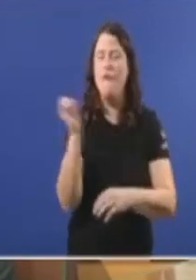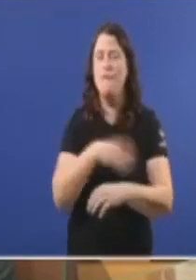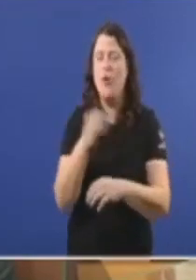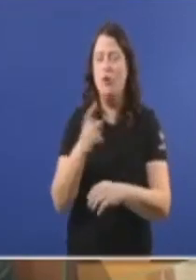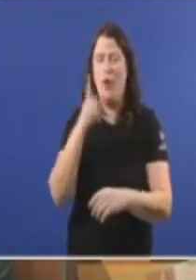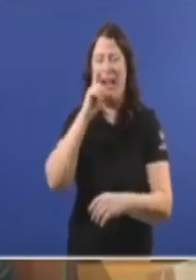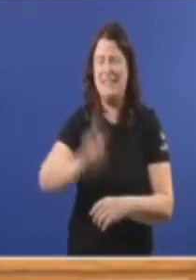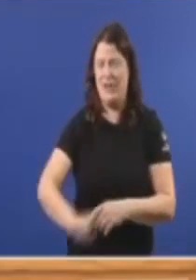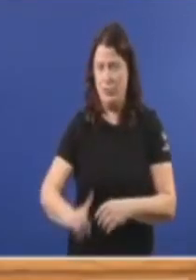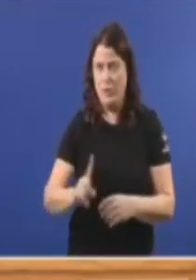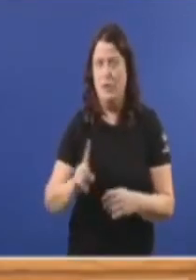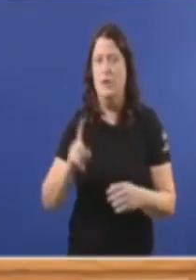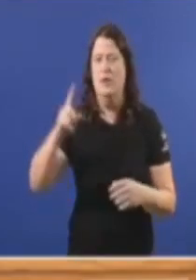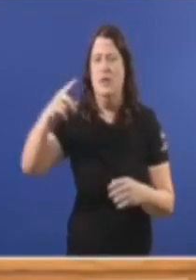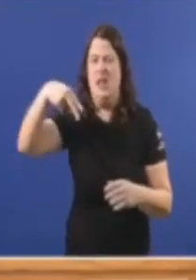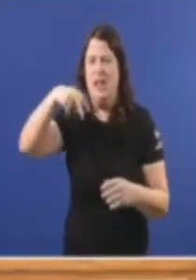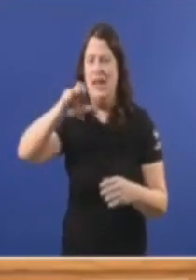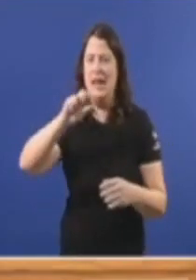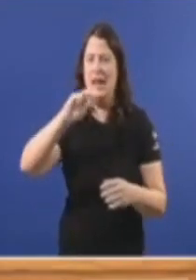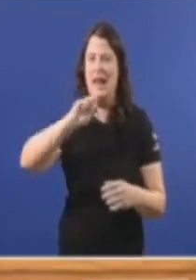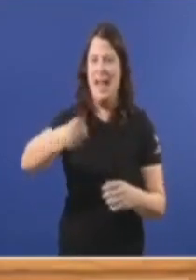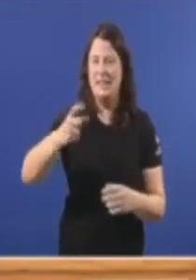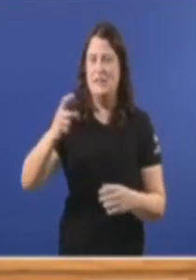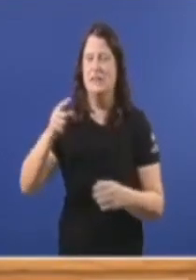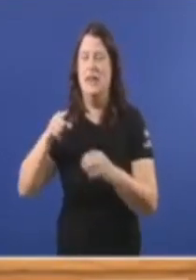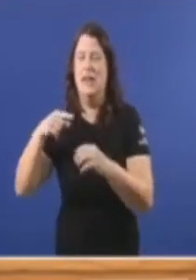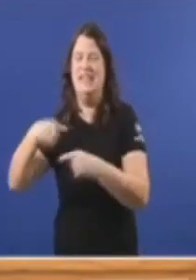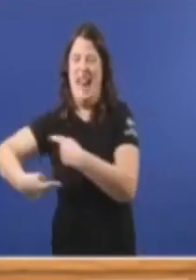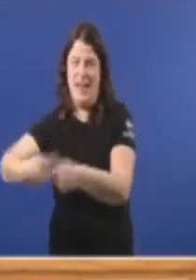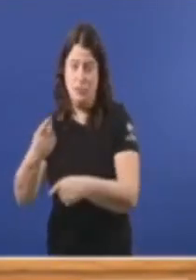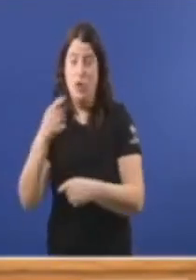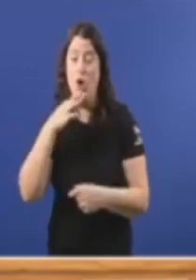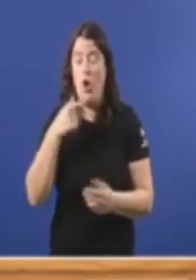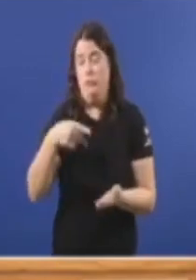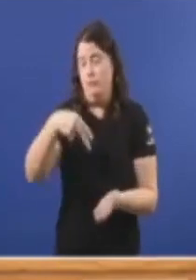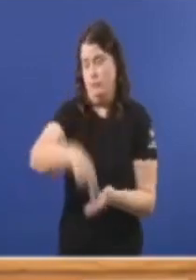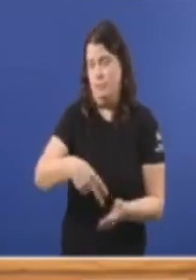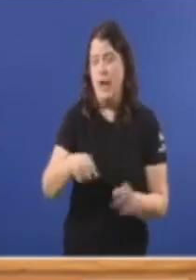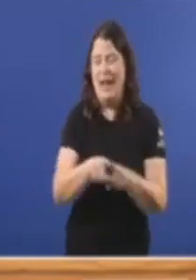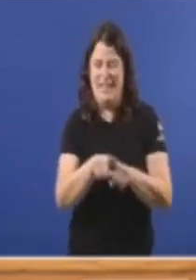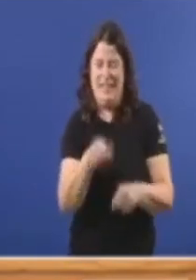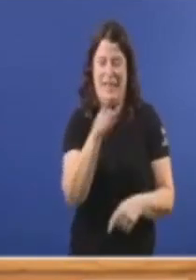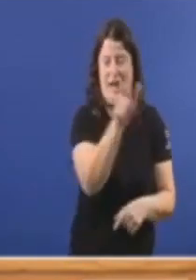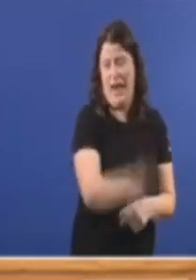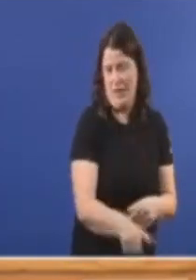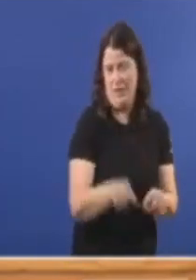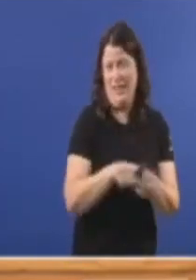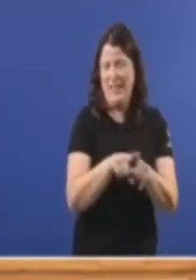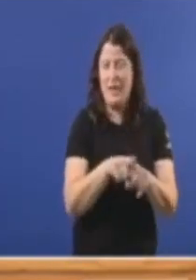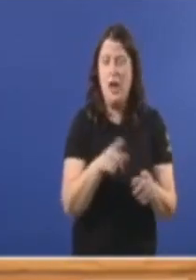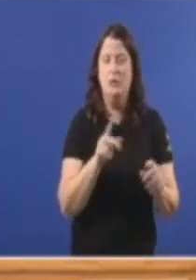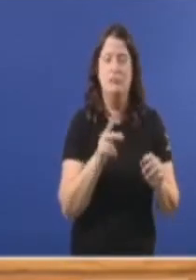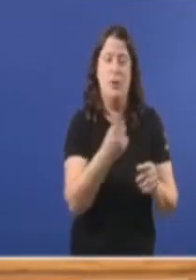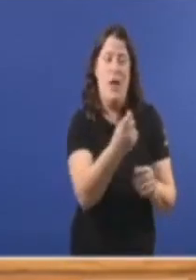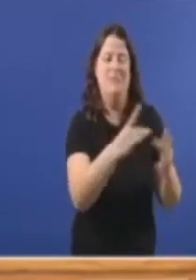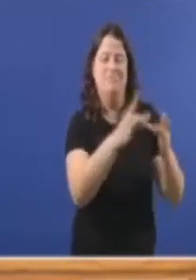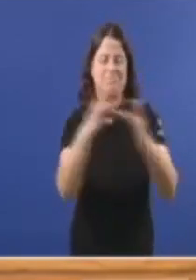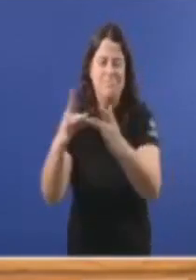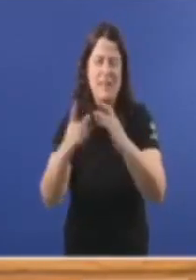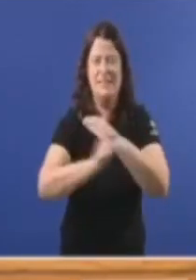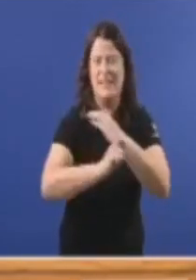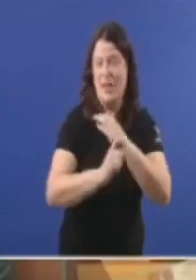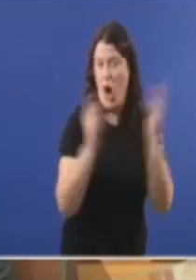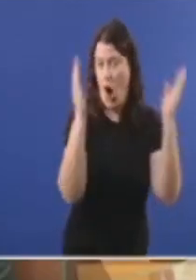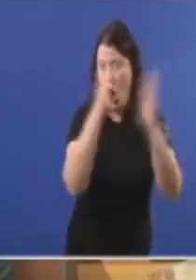extraordinario Next Generation. Podería usar a miña intervención para criticar a súa falta de liderado e estrategia